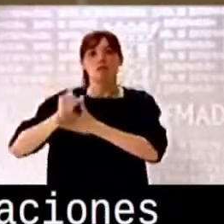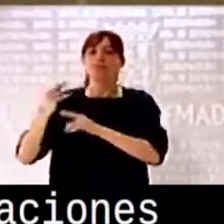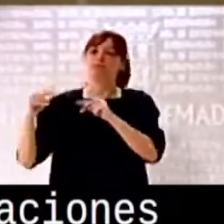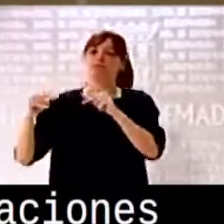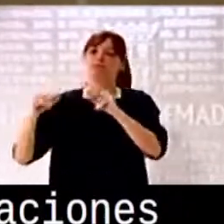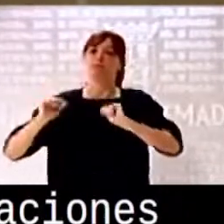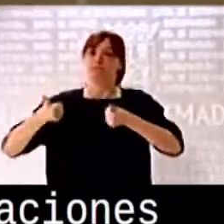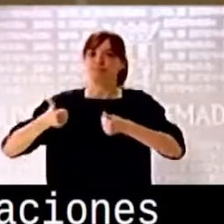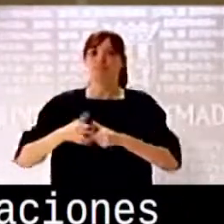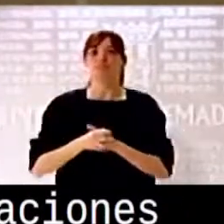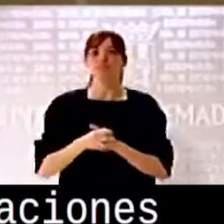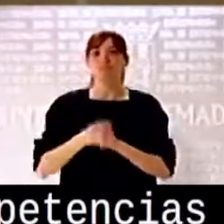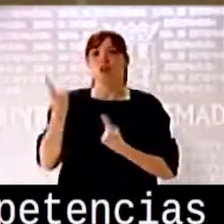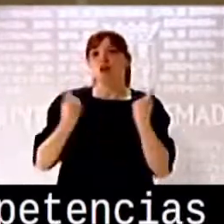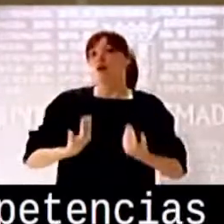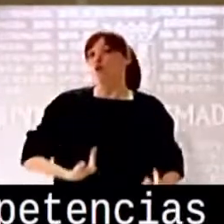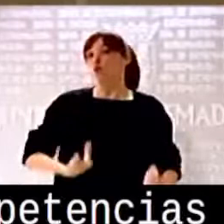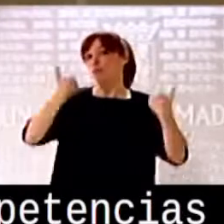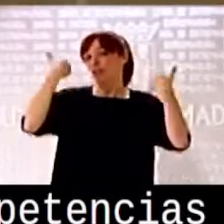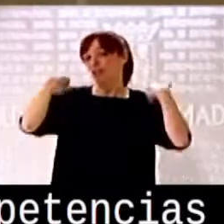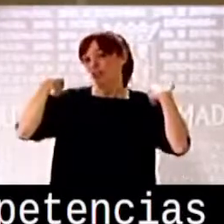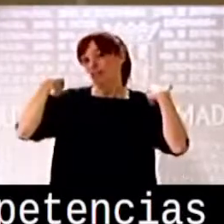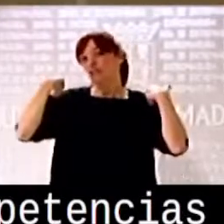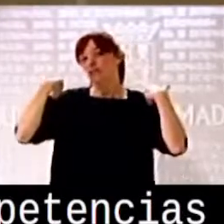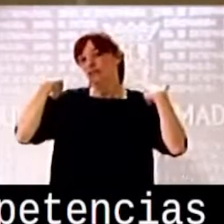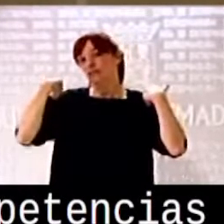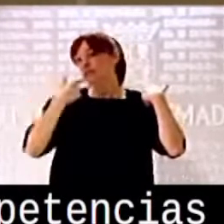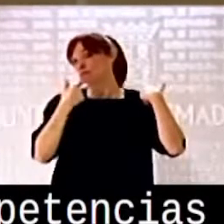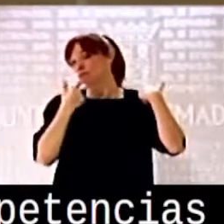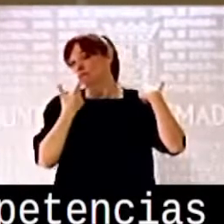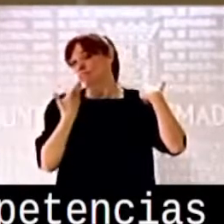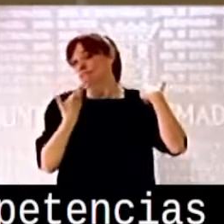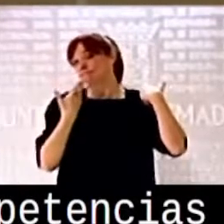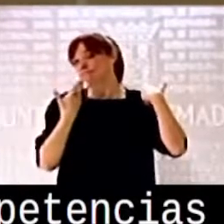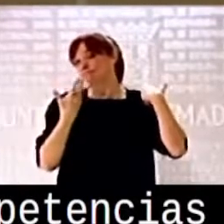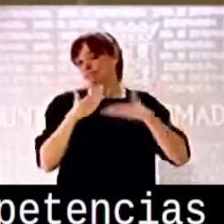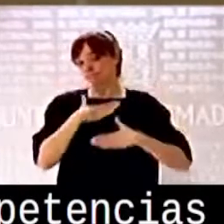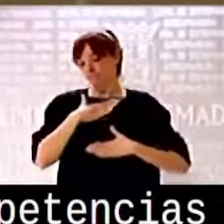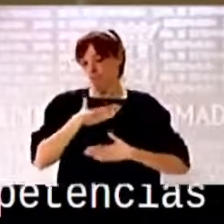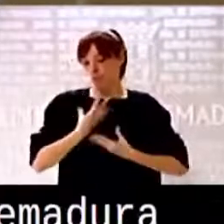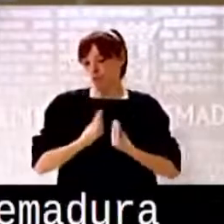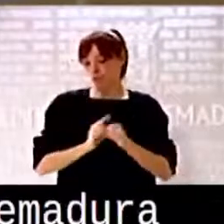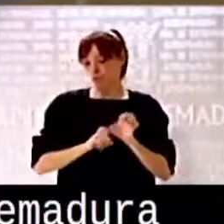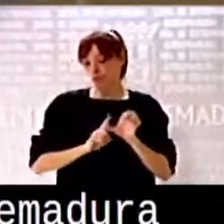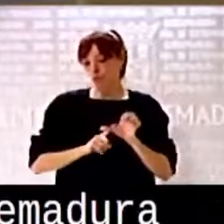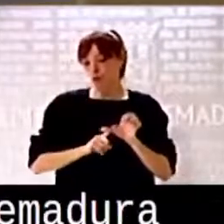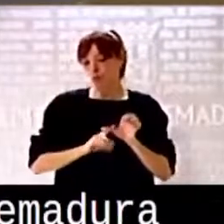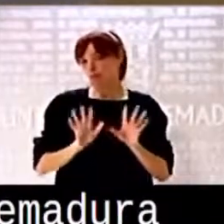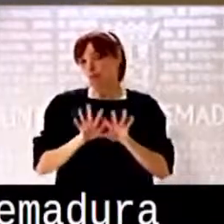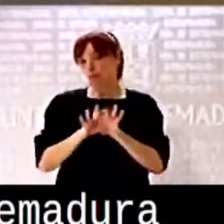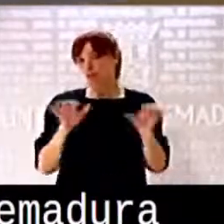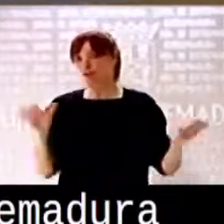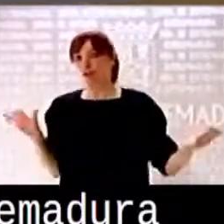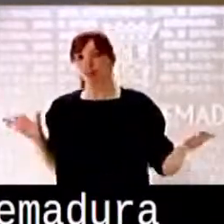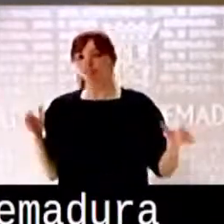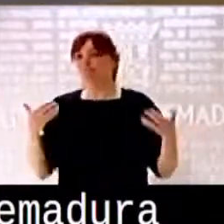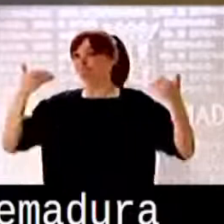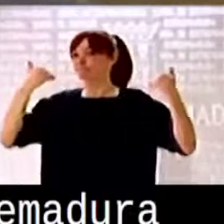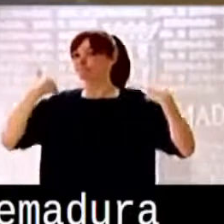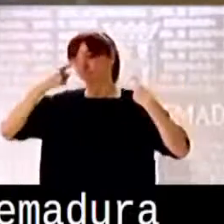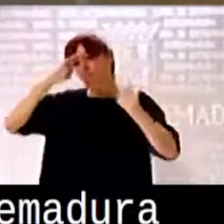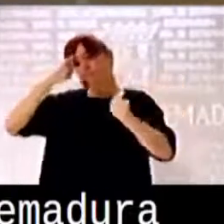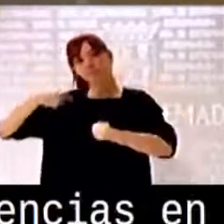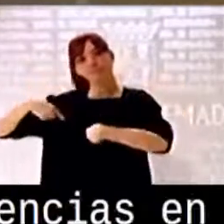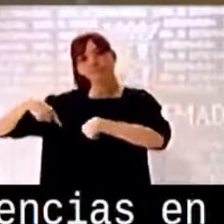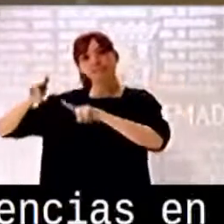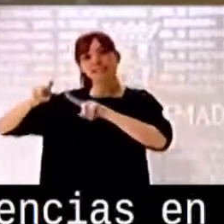a hablar. Hay competencias, como digo, que son de la Junta de Extremadura, aunque mayoritariamente las competencias